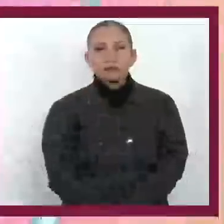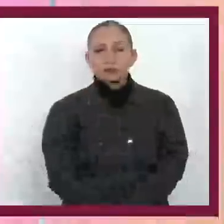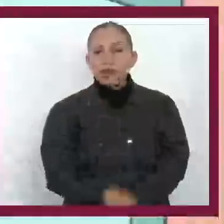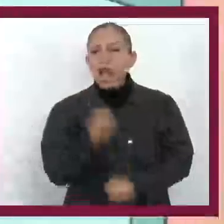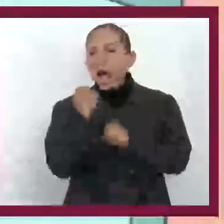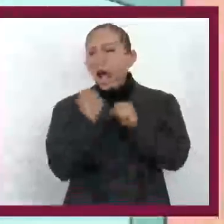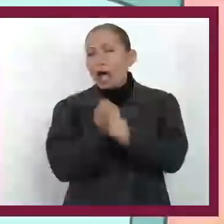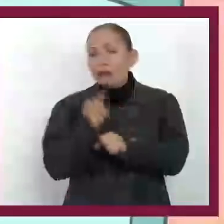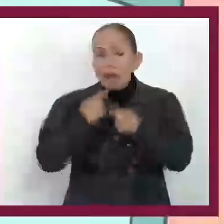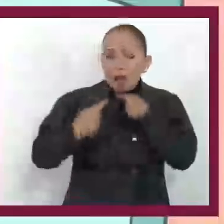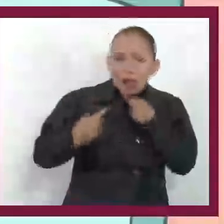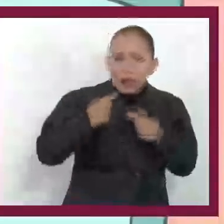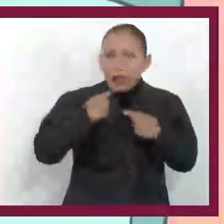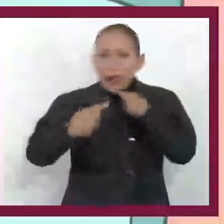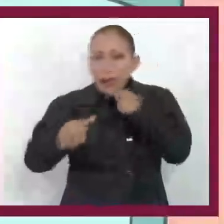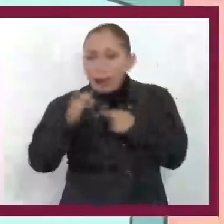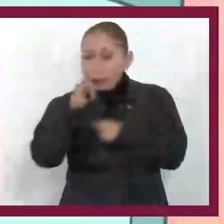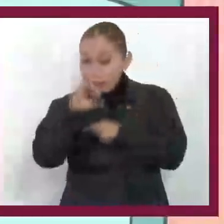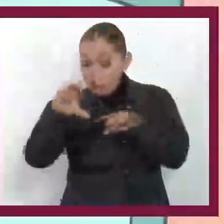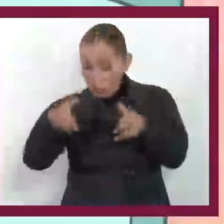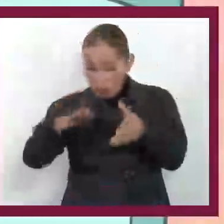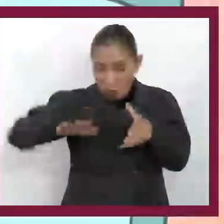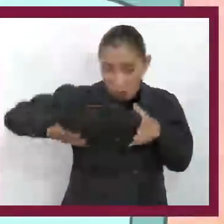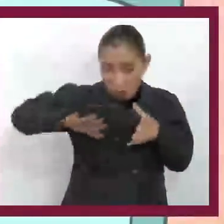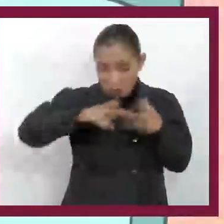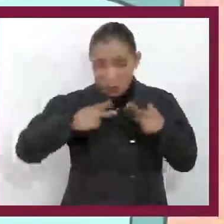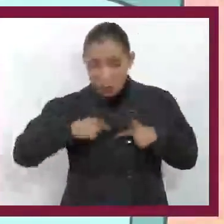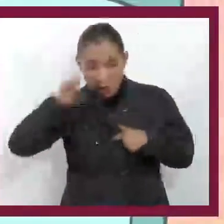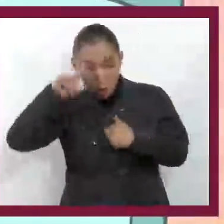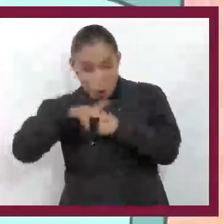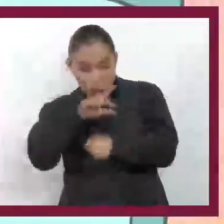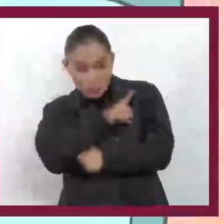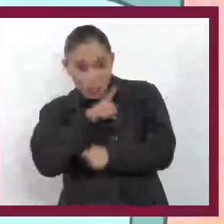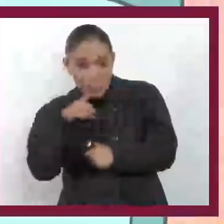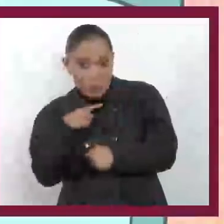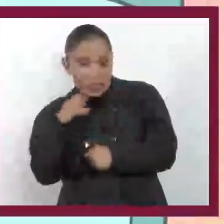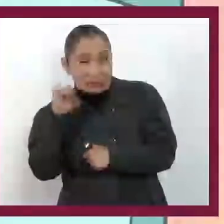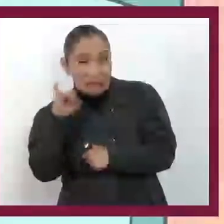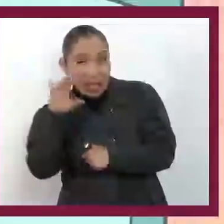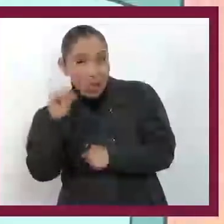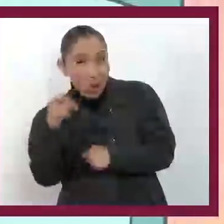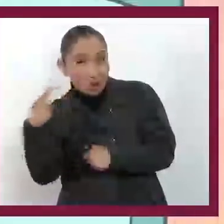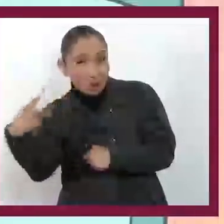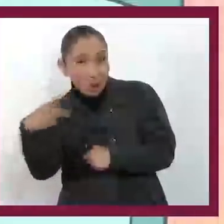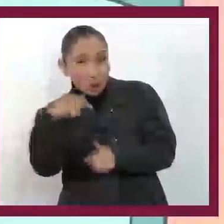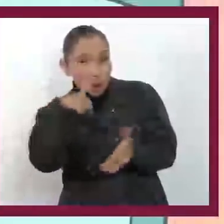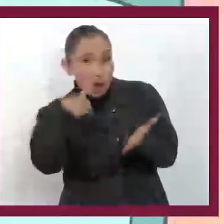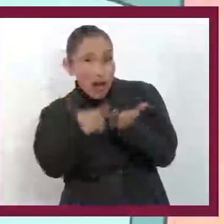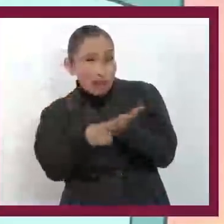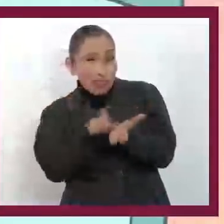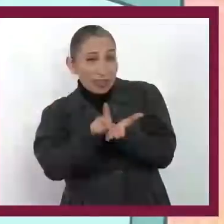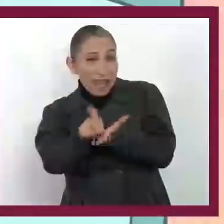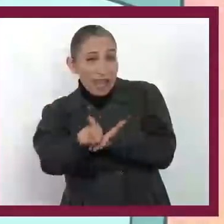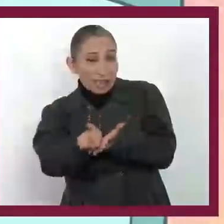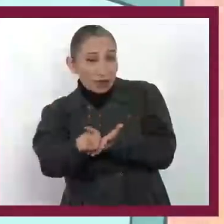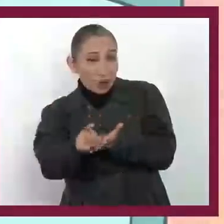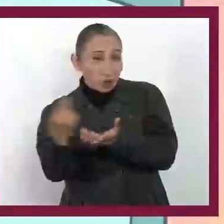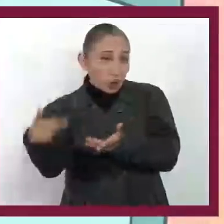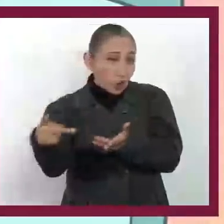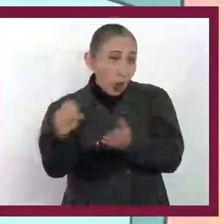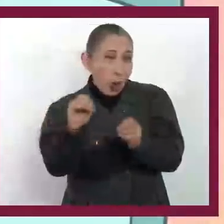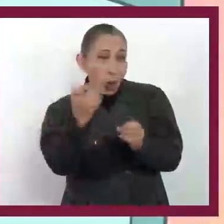Pasaron años de debates sobre si la Comunidad Europea debía adoptar o no su propia Carta de los Derechos